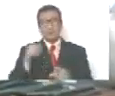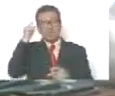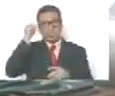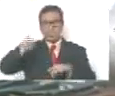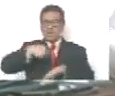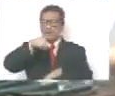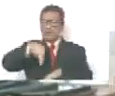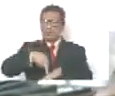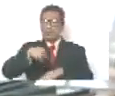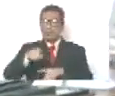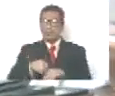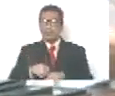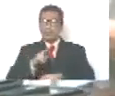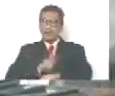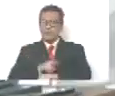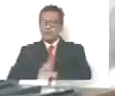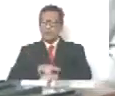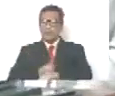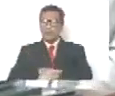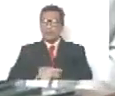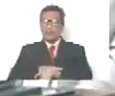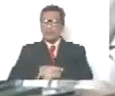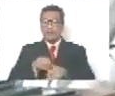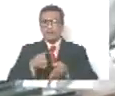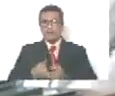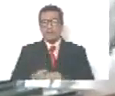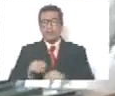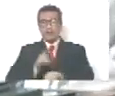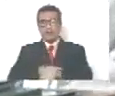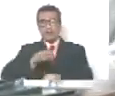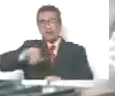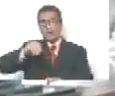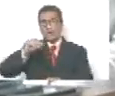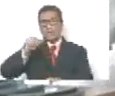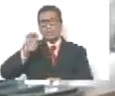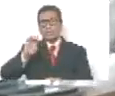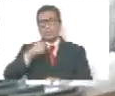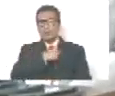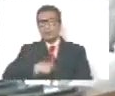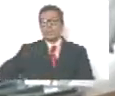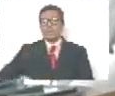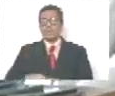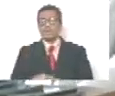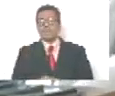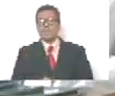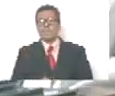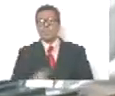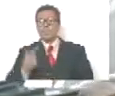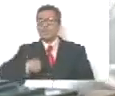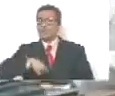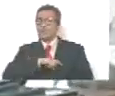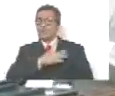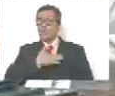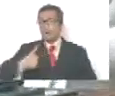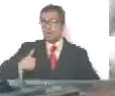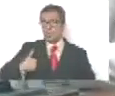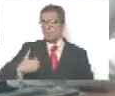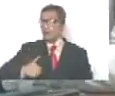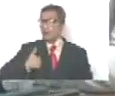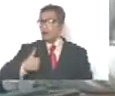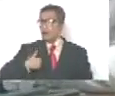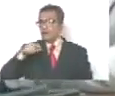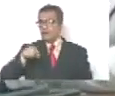del Médico en el marco del natalicio del doctor José María Vargas, ciudadano presidente. Nosotros queremos aprovechar desde este